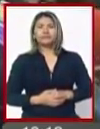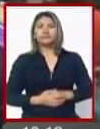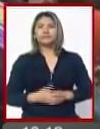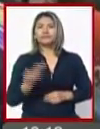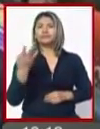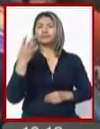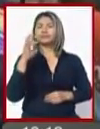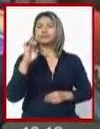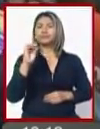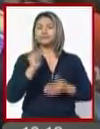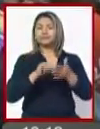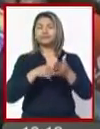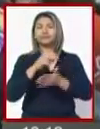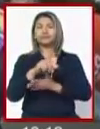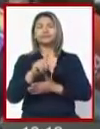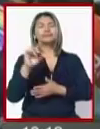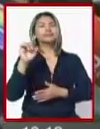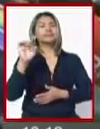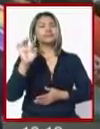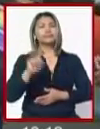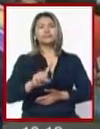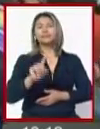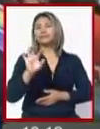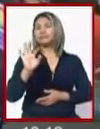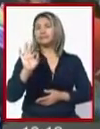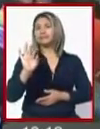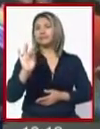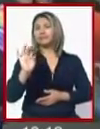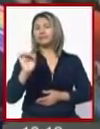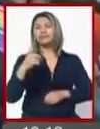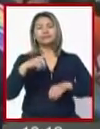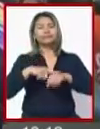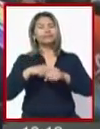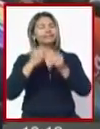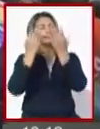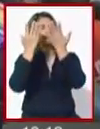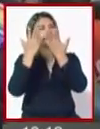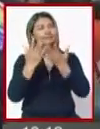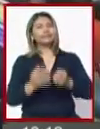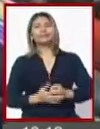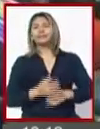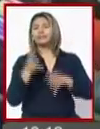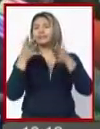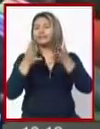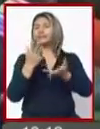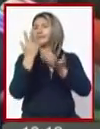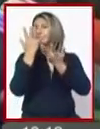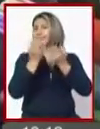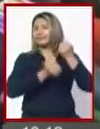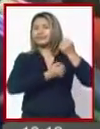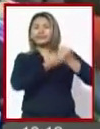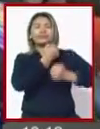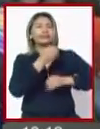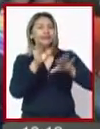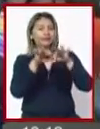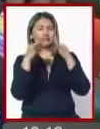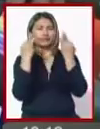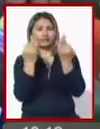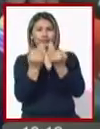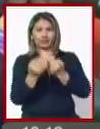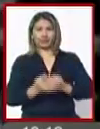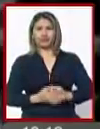El 17 de julio del año 1980 fue una etapa nefasta que dejó dolor y luto en muchas